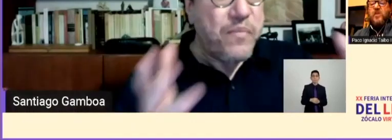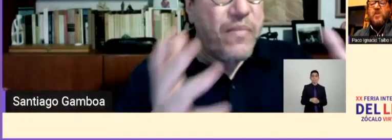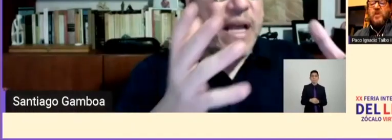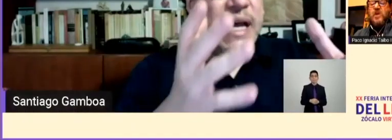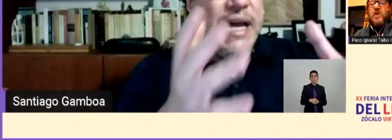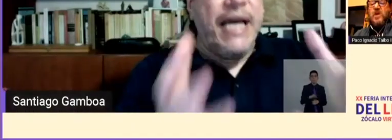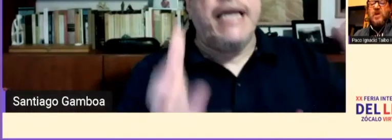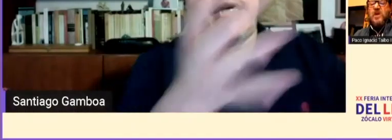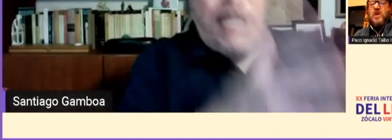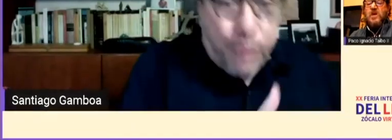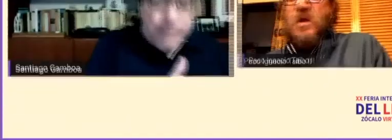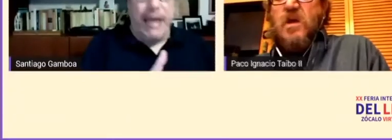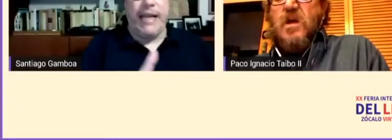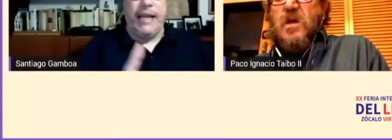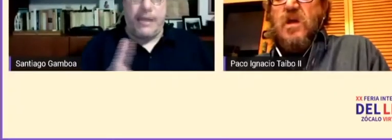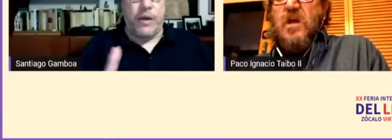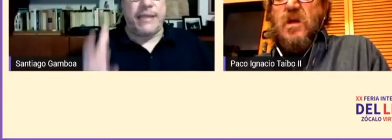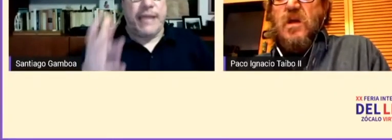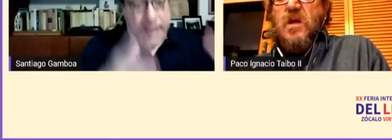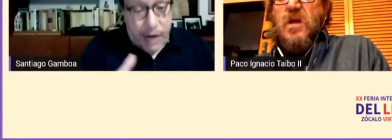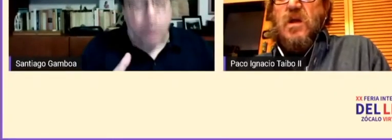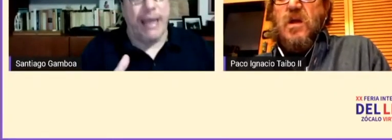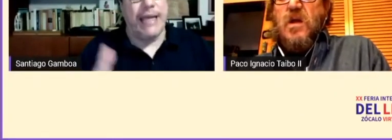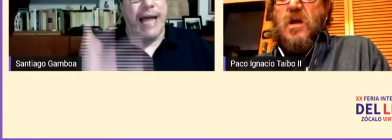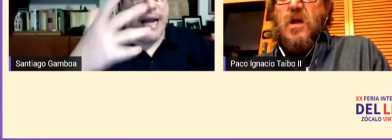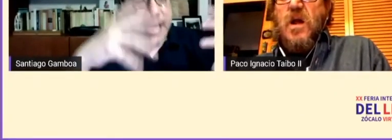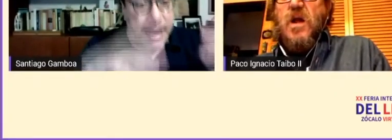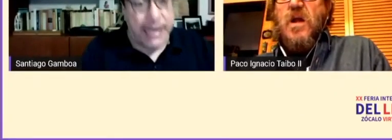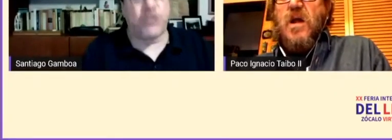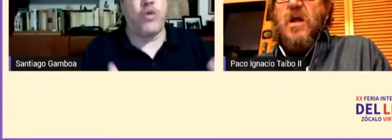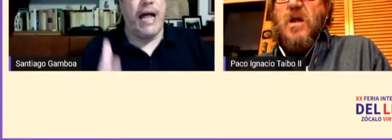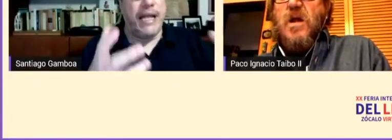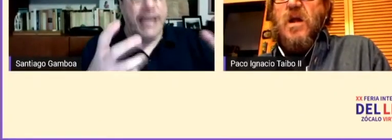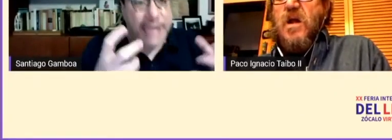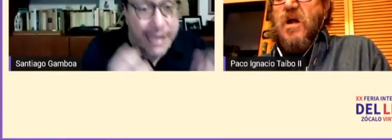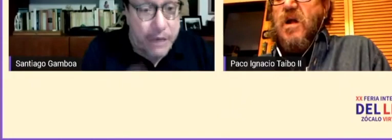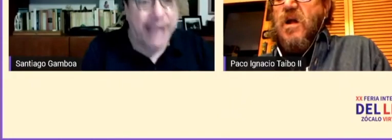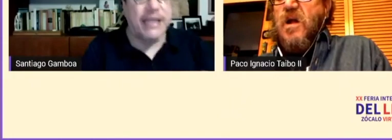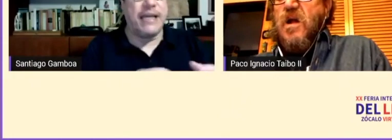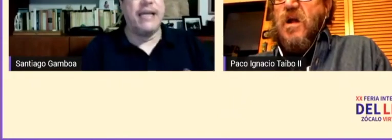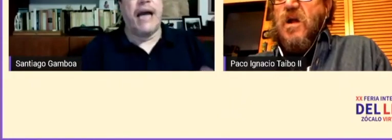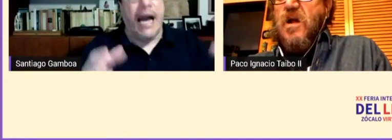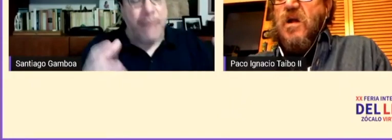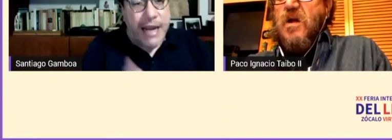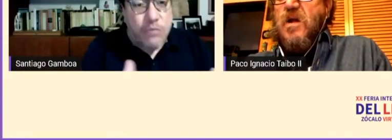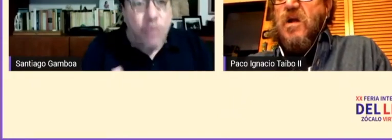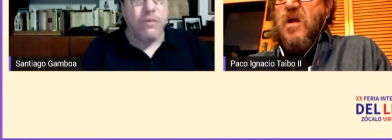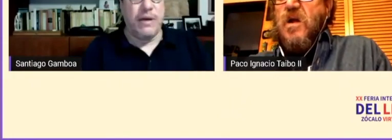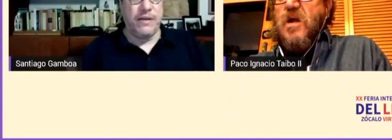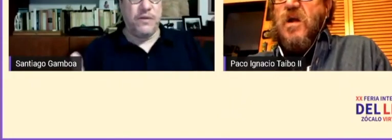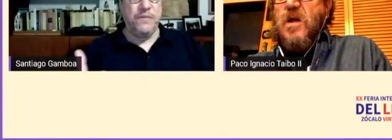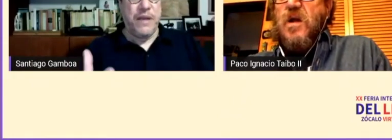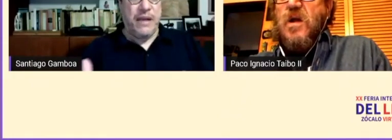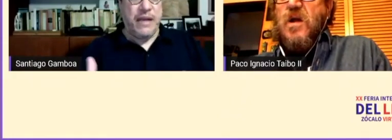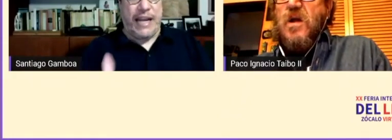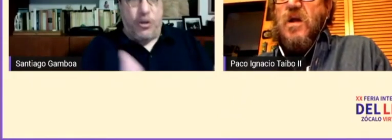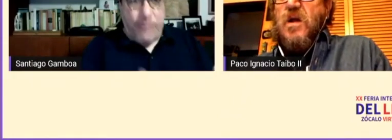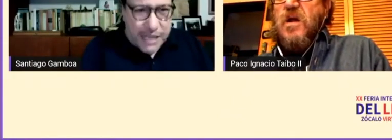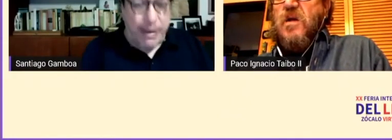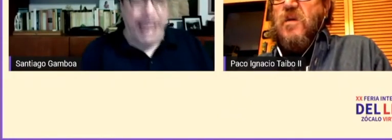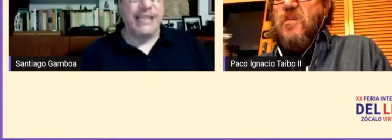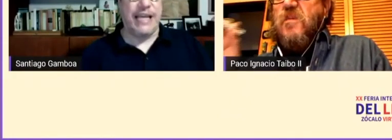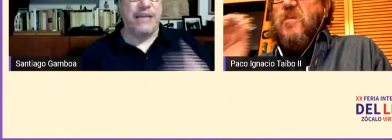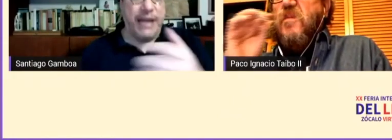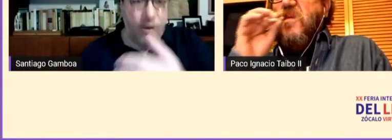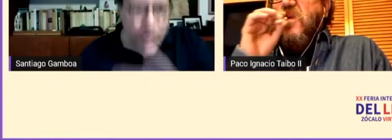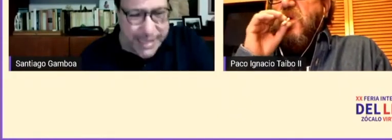etcétera. Ya después viene entonces la complejidad, las ciudades, el debate, ahí viene el boom, ¿no? La región